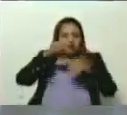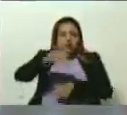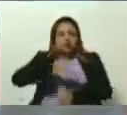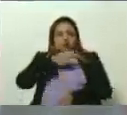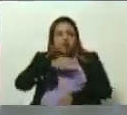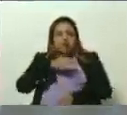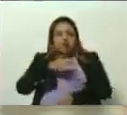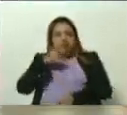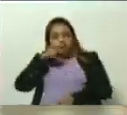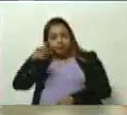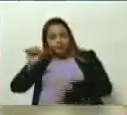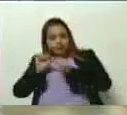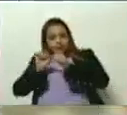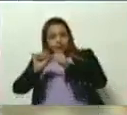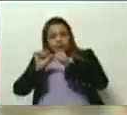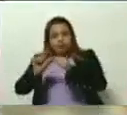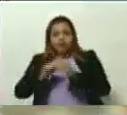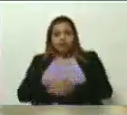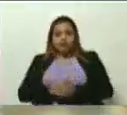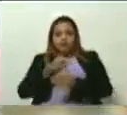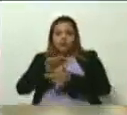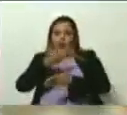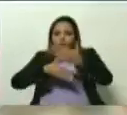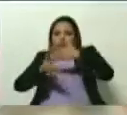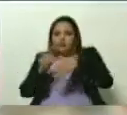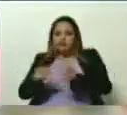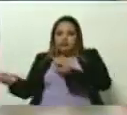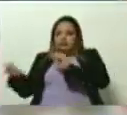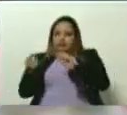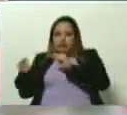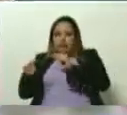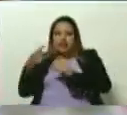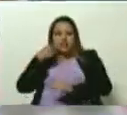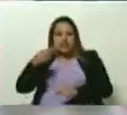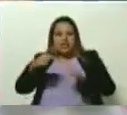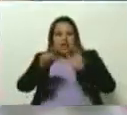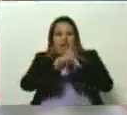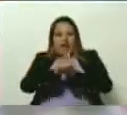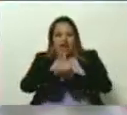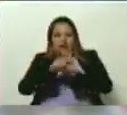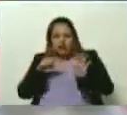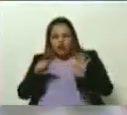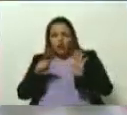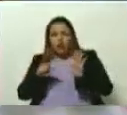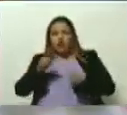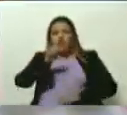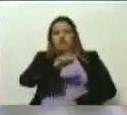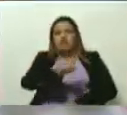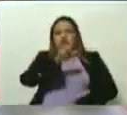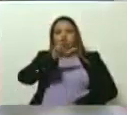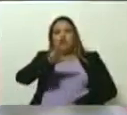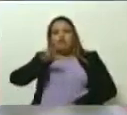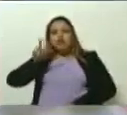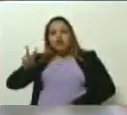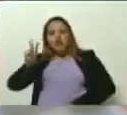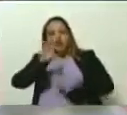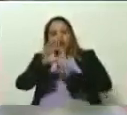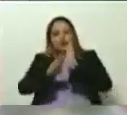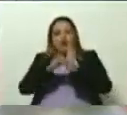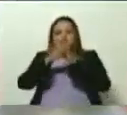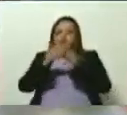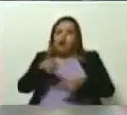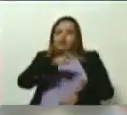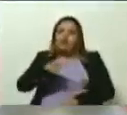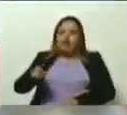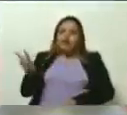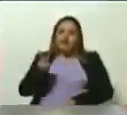su observación permanente, para compartir, para el debate, como dice el artículo 132 de la Constitución. Todos los venezolanos